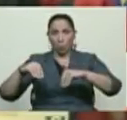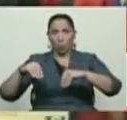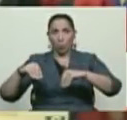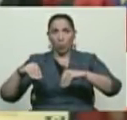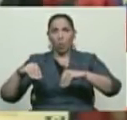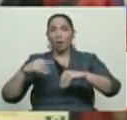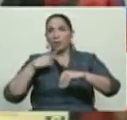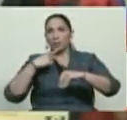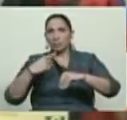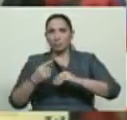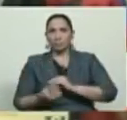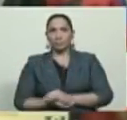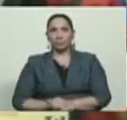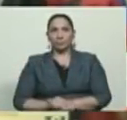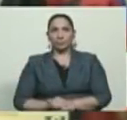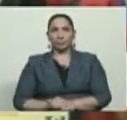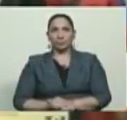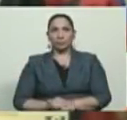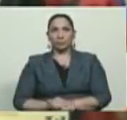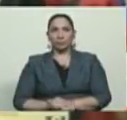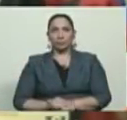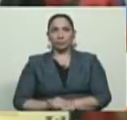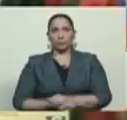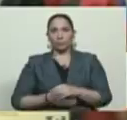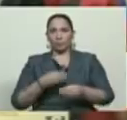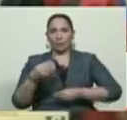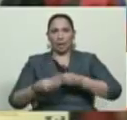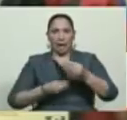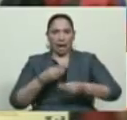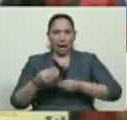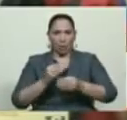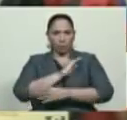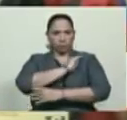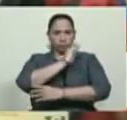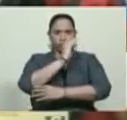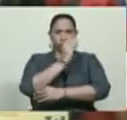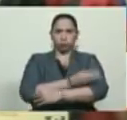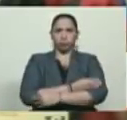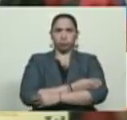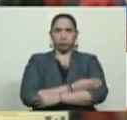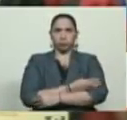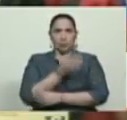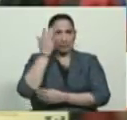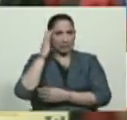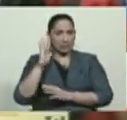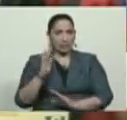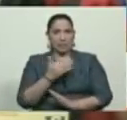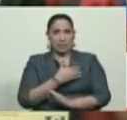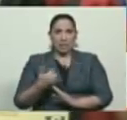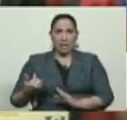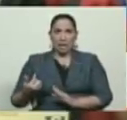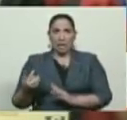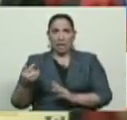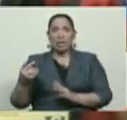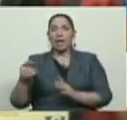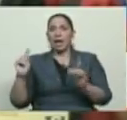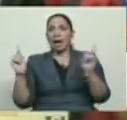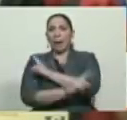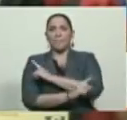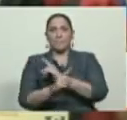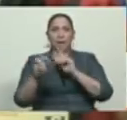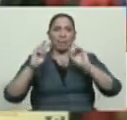Estos acuerdos implican la ejecución de un acto de fuerza que pretende derogar el texto